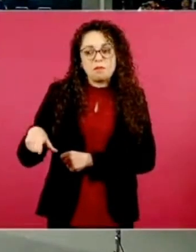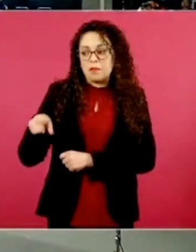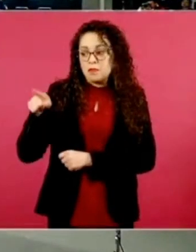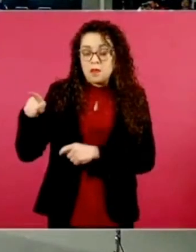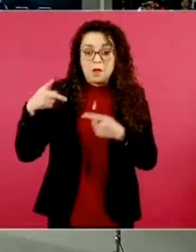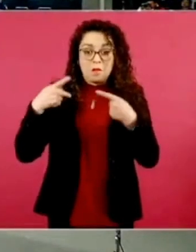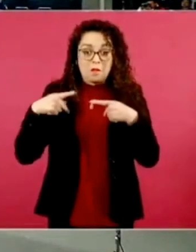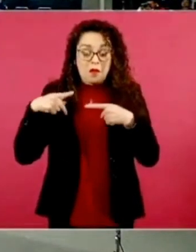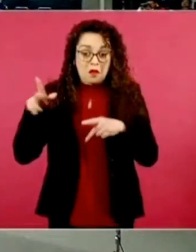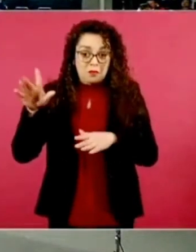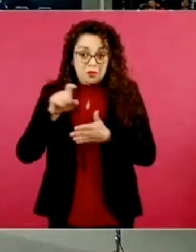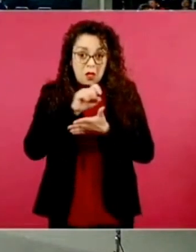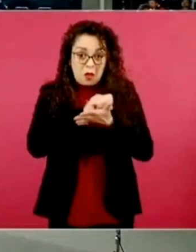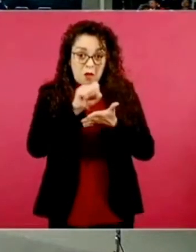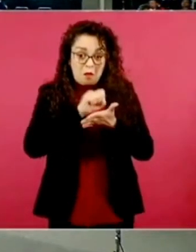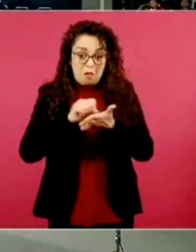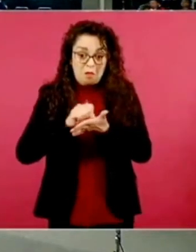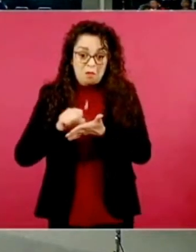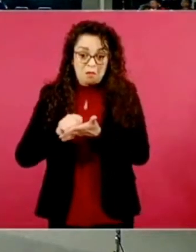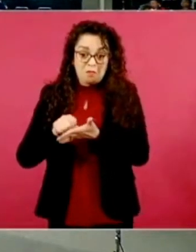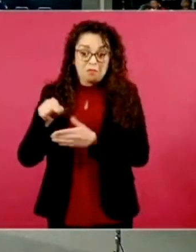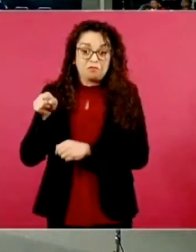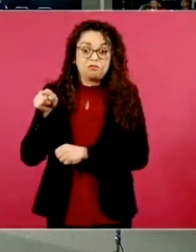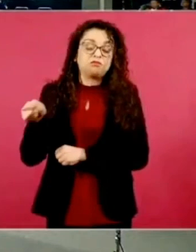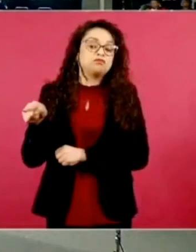que no era un represor.